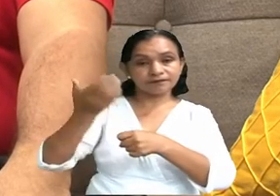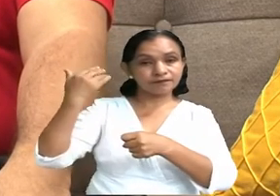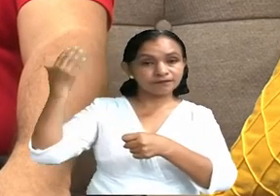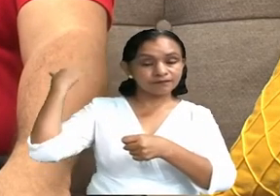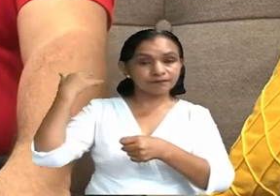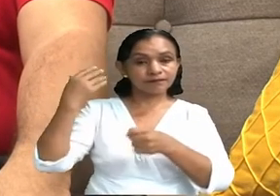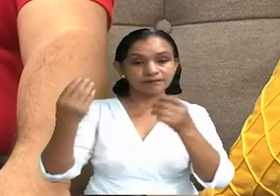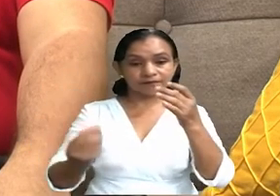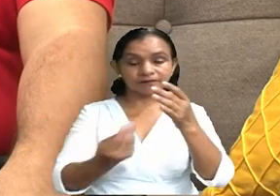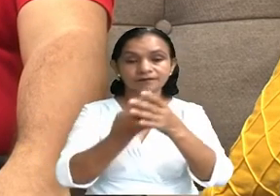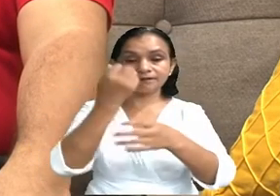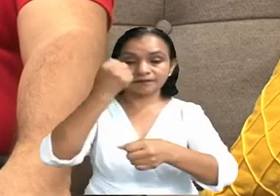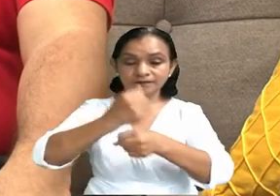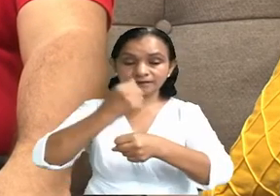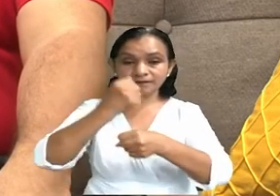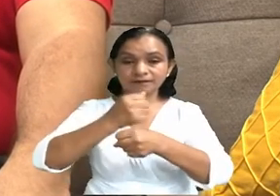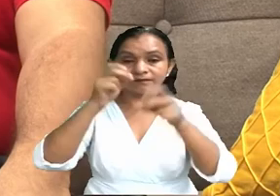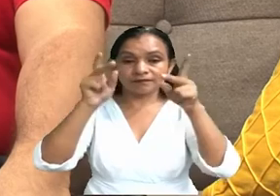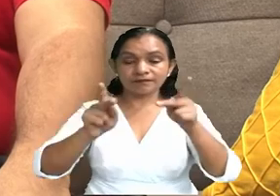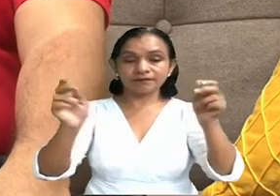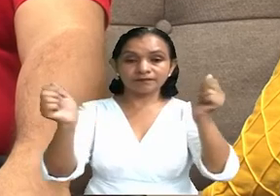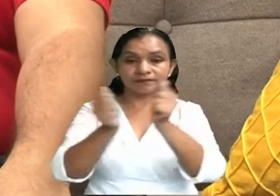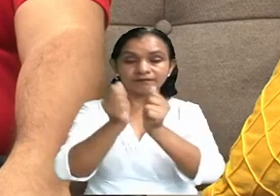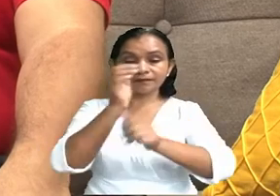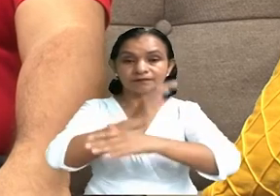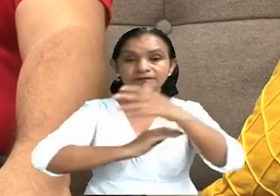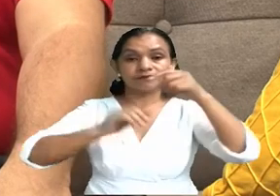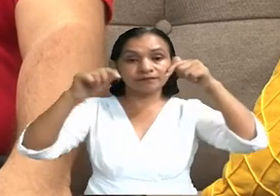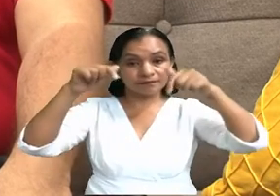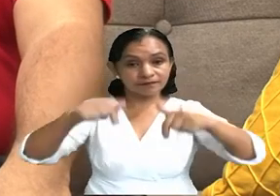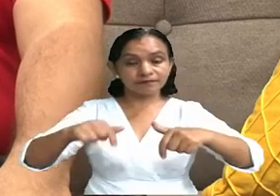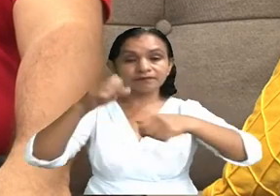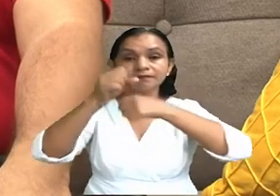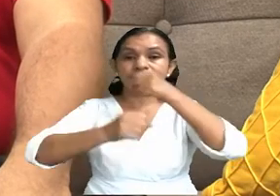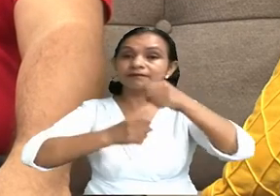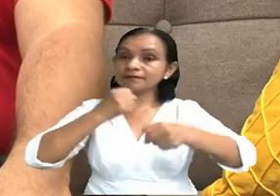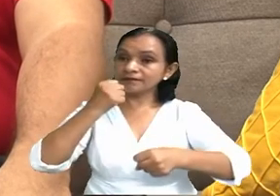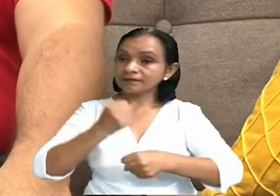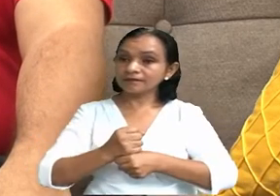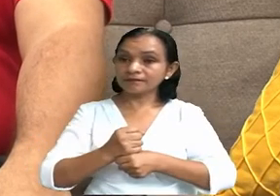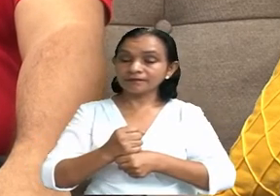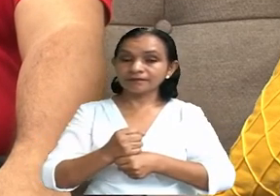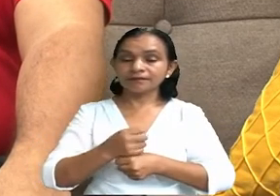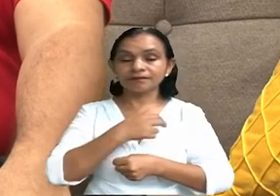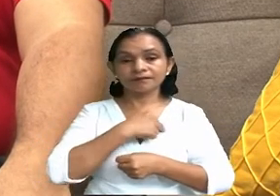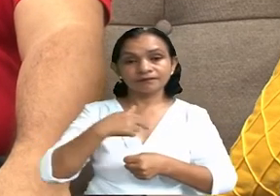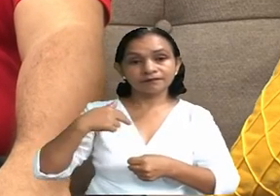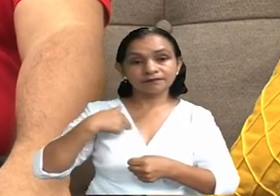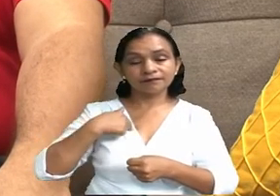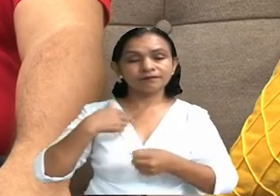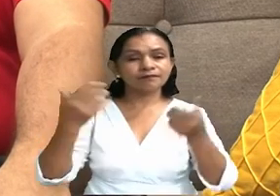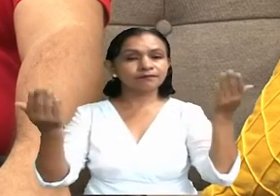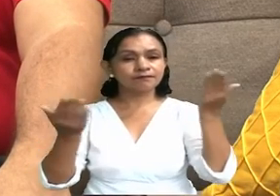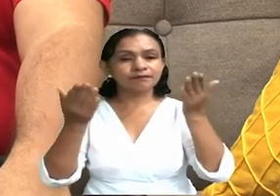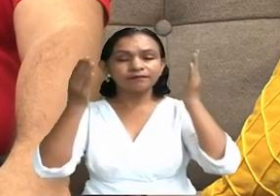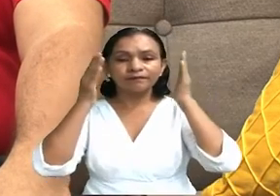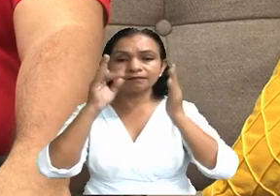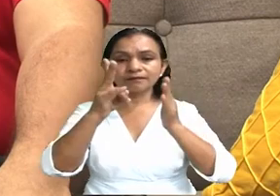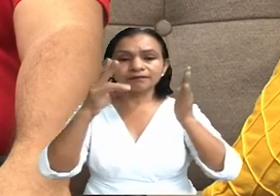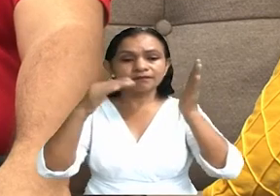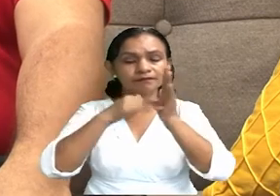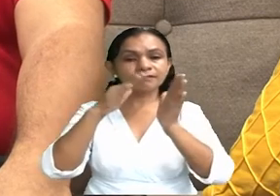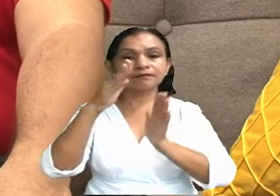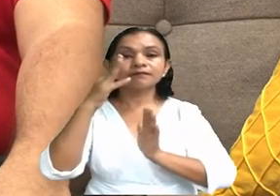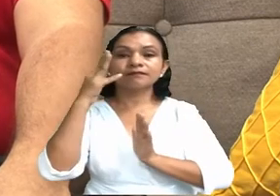la inclusión laboral de las personas con discapacidad, y este año nos estamos haciendo énfasis, este año